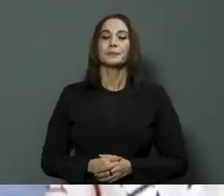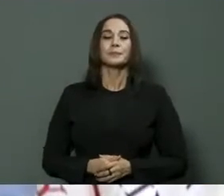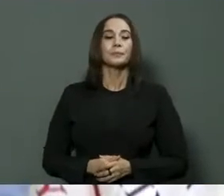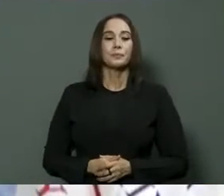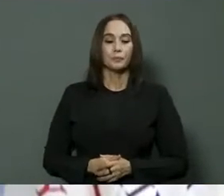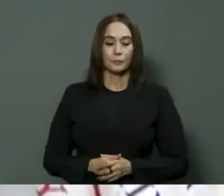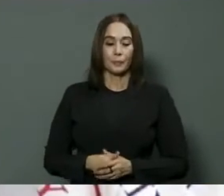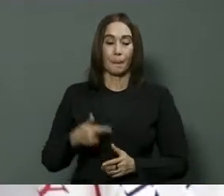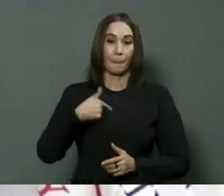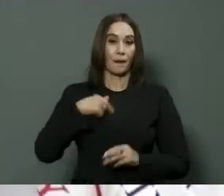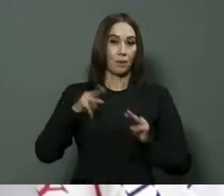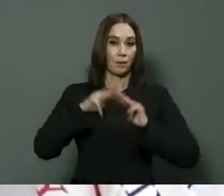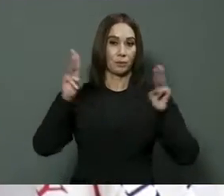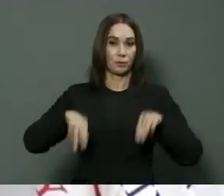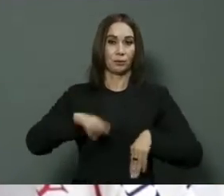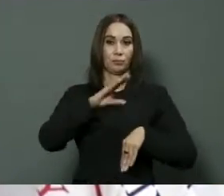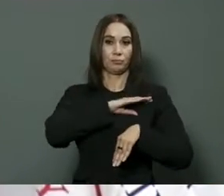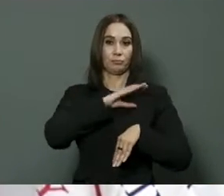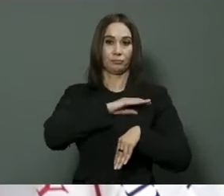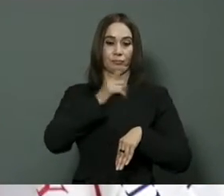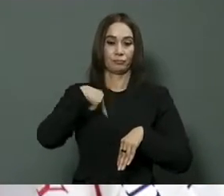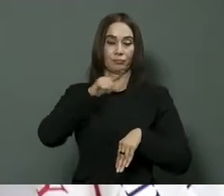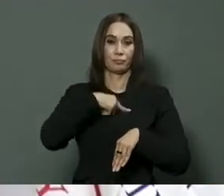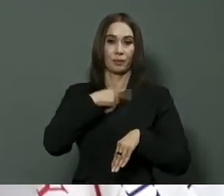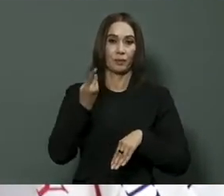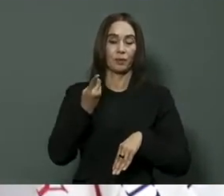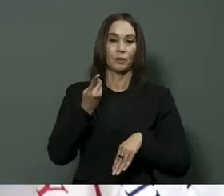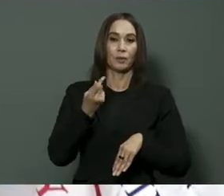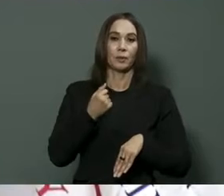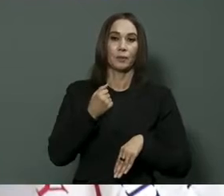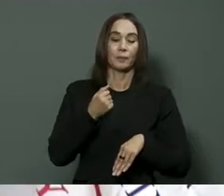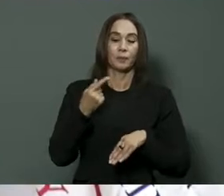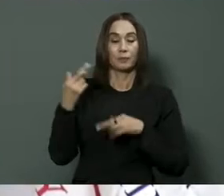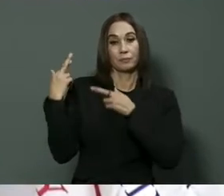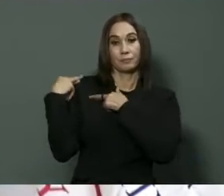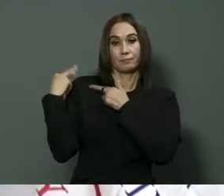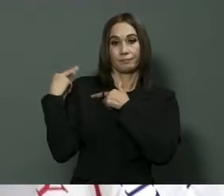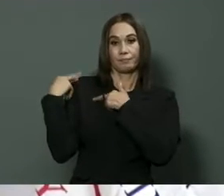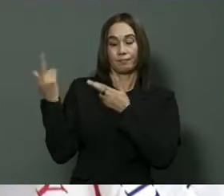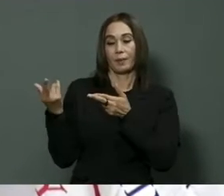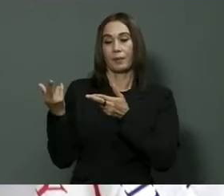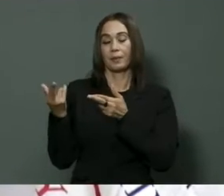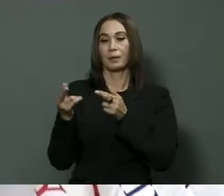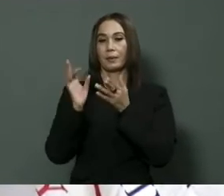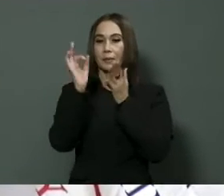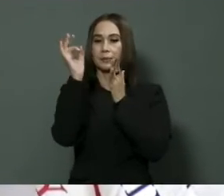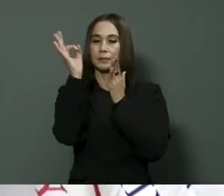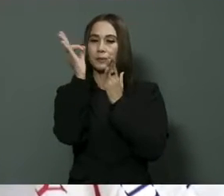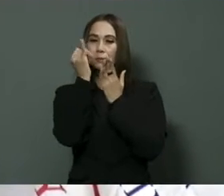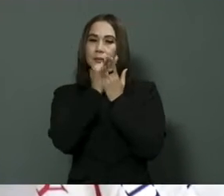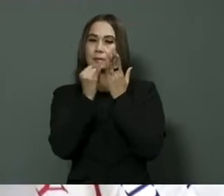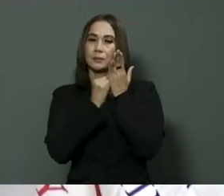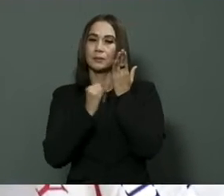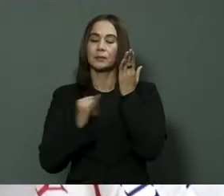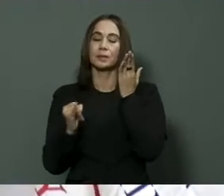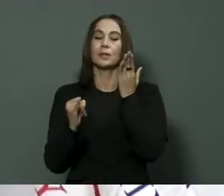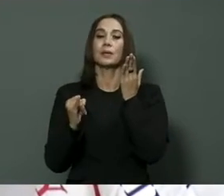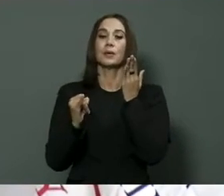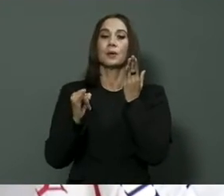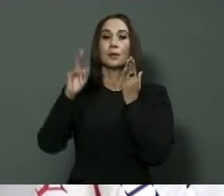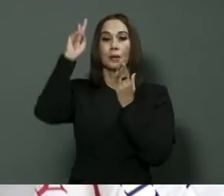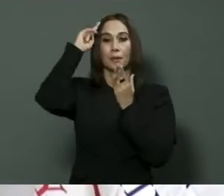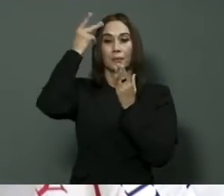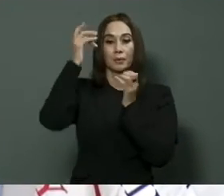Como ministro de Interior y Policía, nos corresponde la responsabilidad del diseño y planificación de las políticas